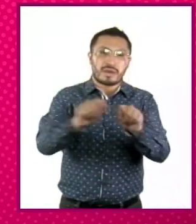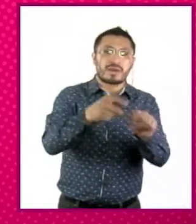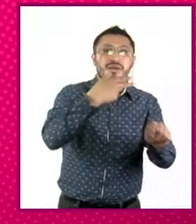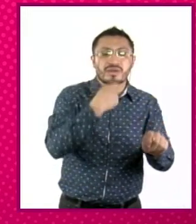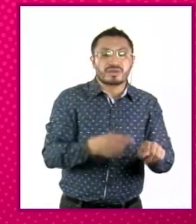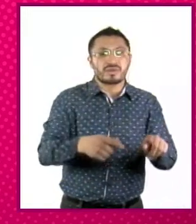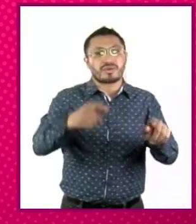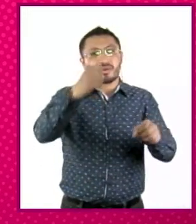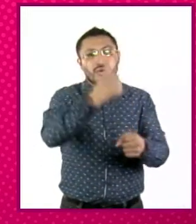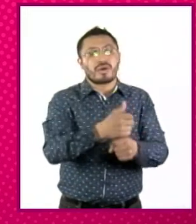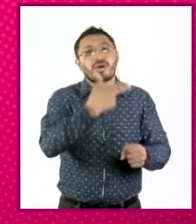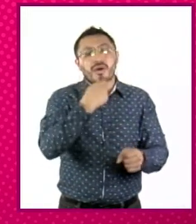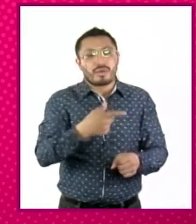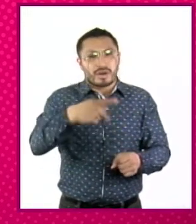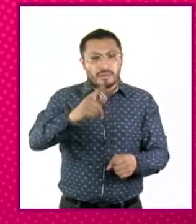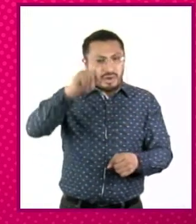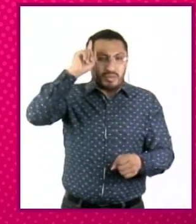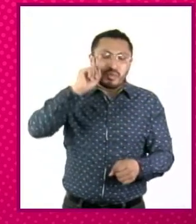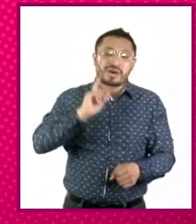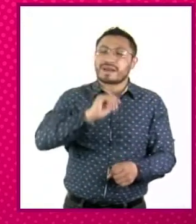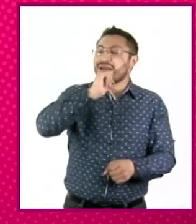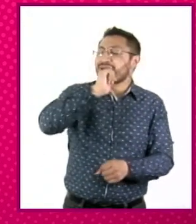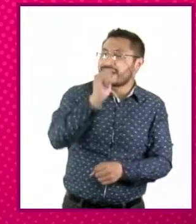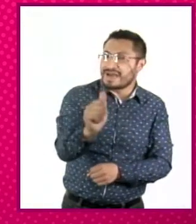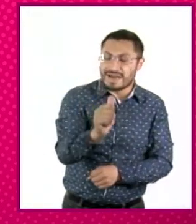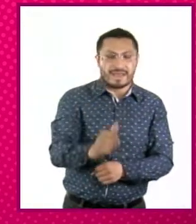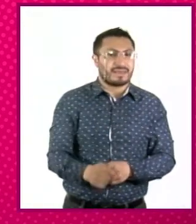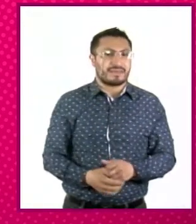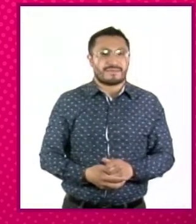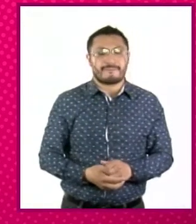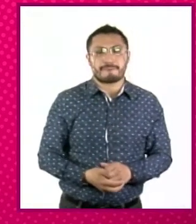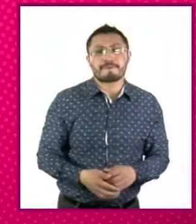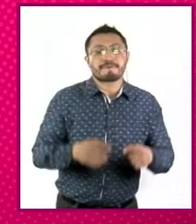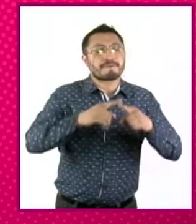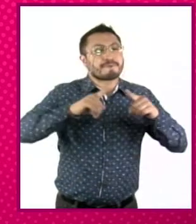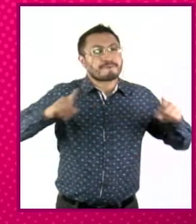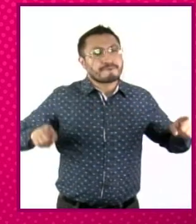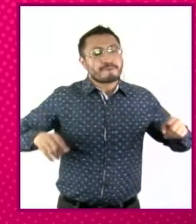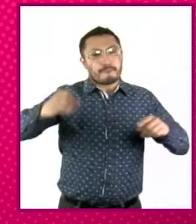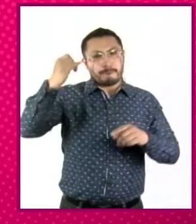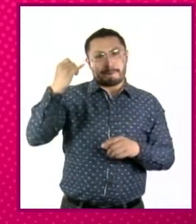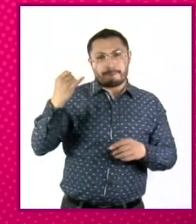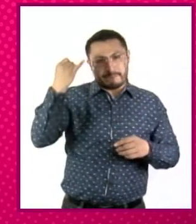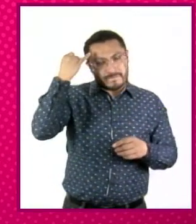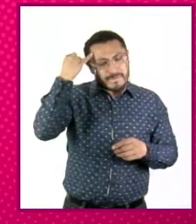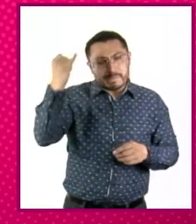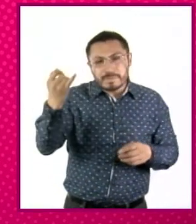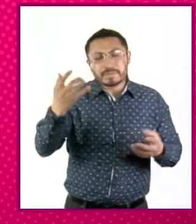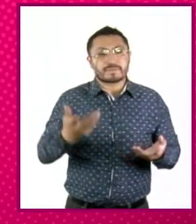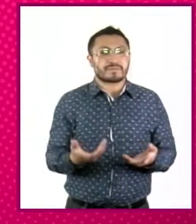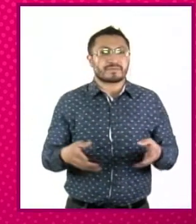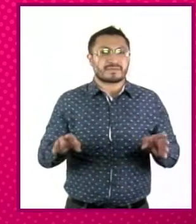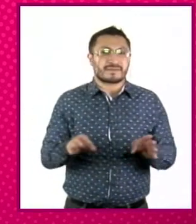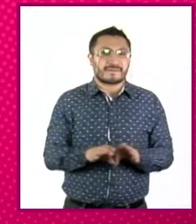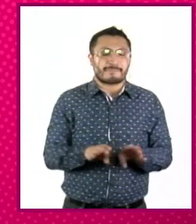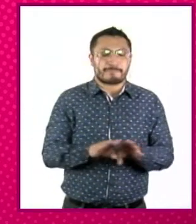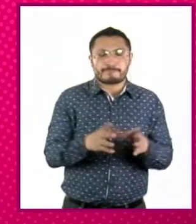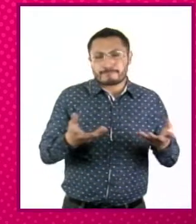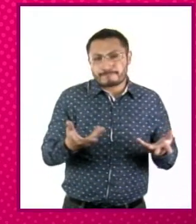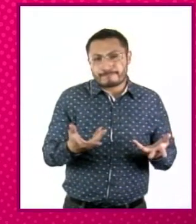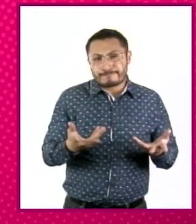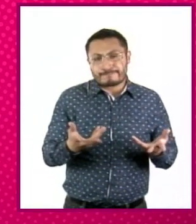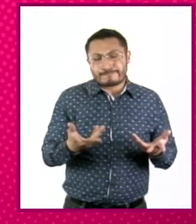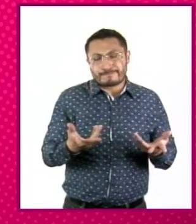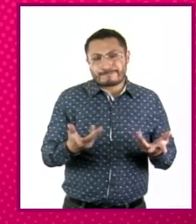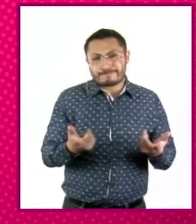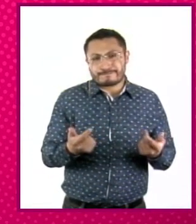La diferencia entre las corrientes ideológicas y en este caso el manifiesto del Partido Comunista, que desde